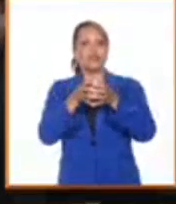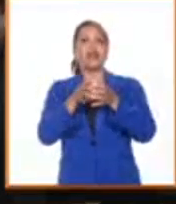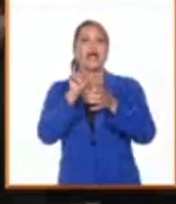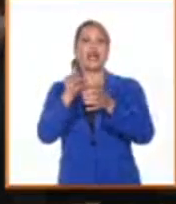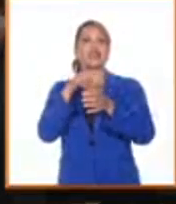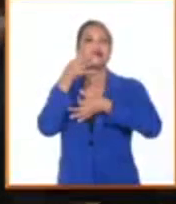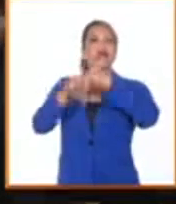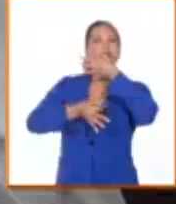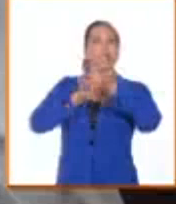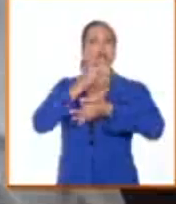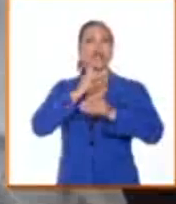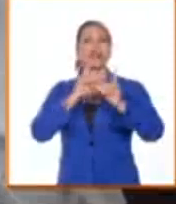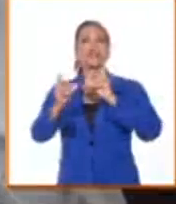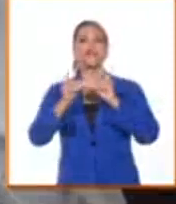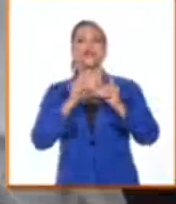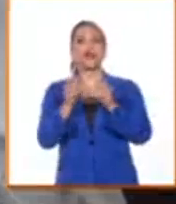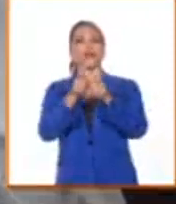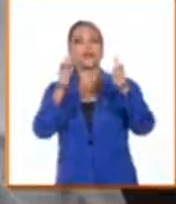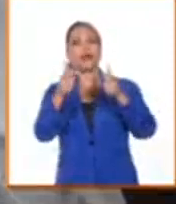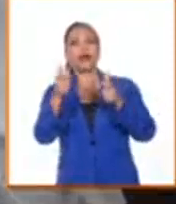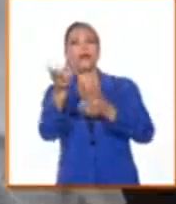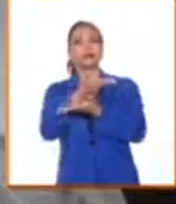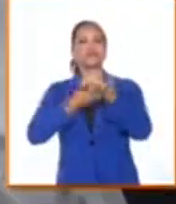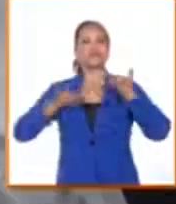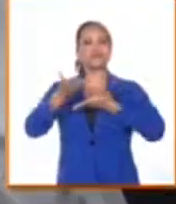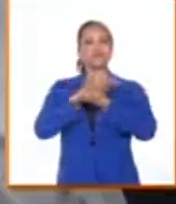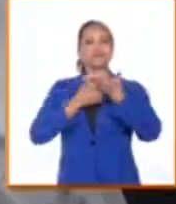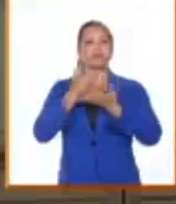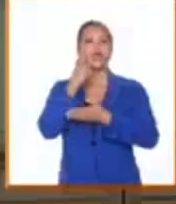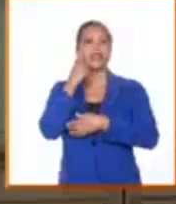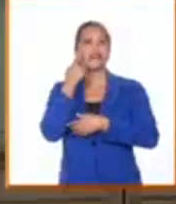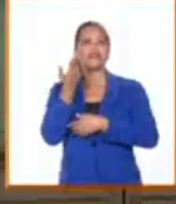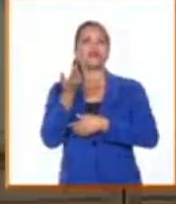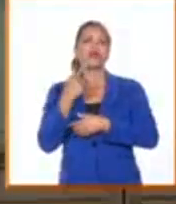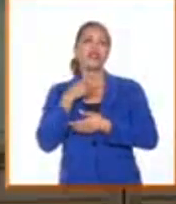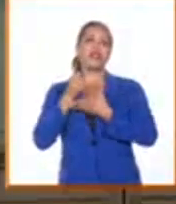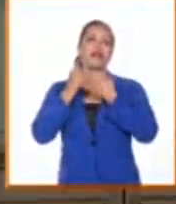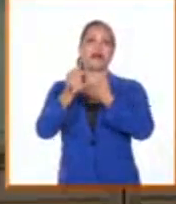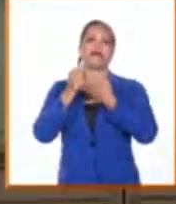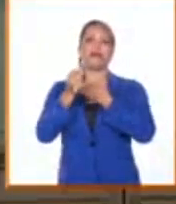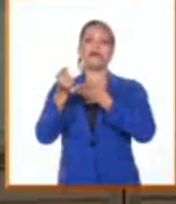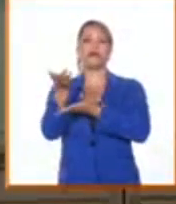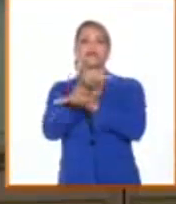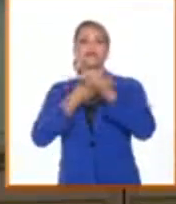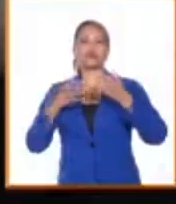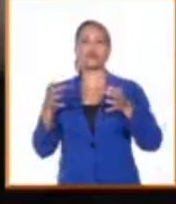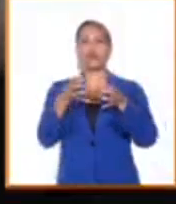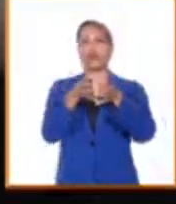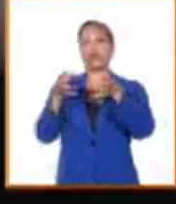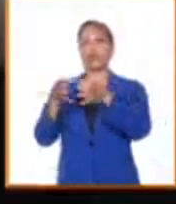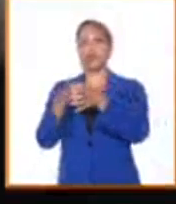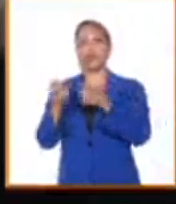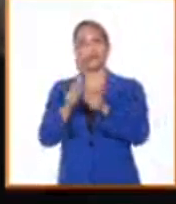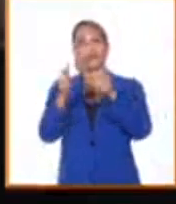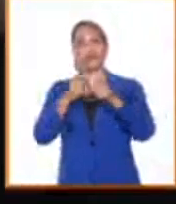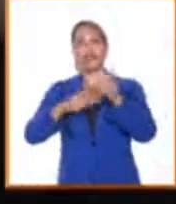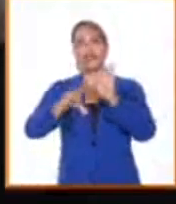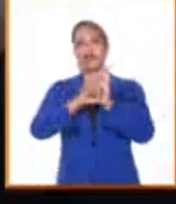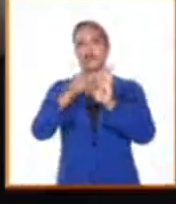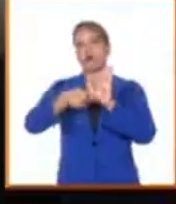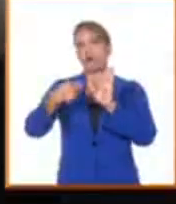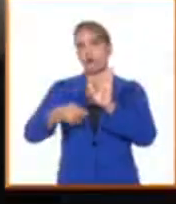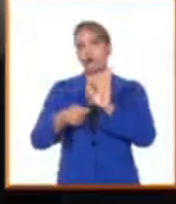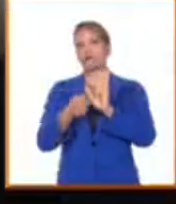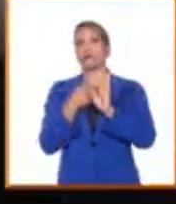amplio, transparente y esclarecedor, donde primó la voluntad colectiva de continuar enriqueciendo la norma. En resumen, se